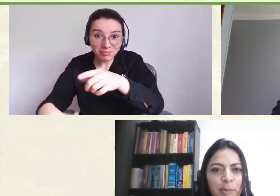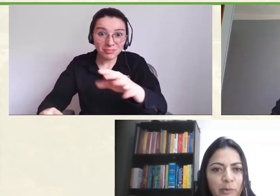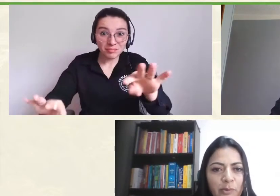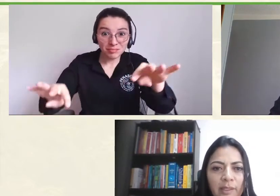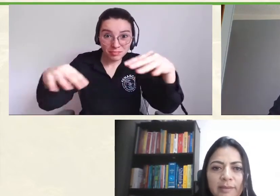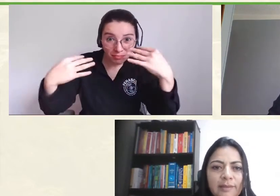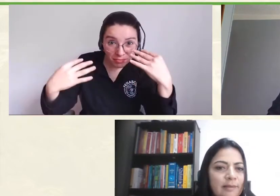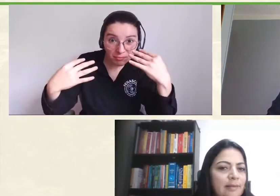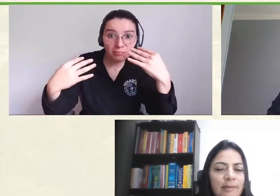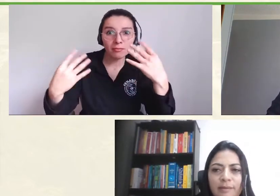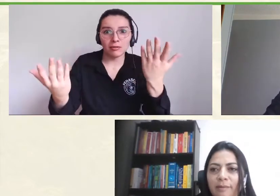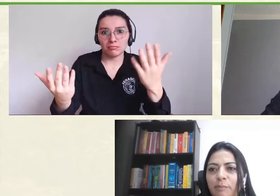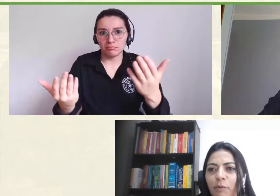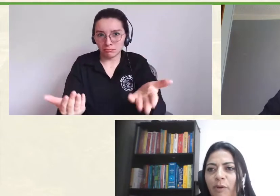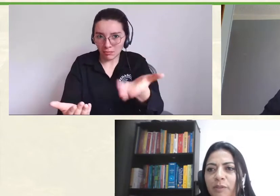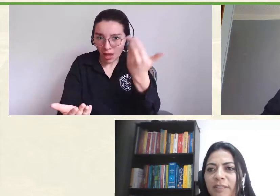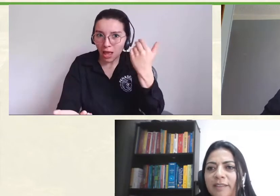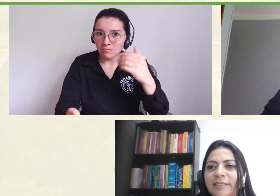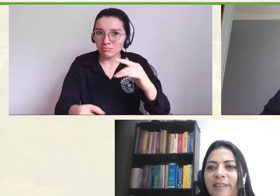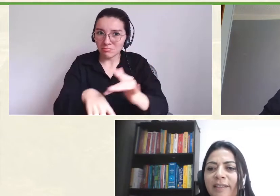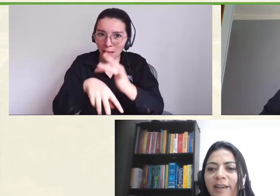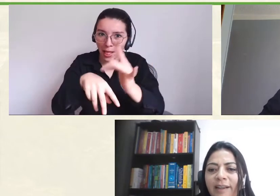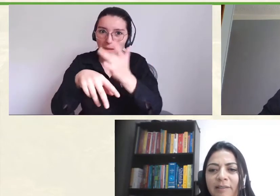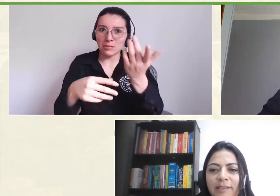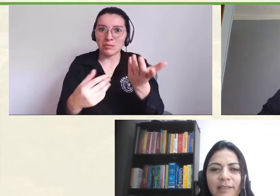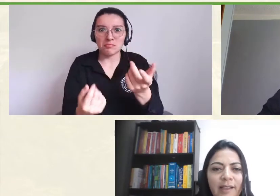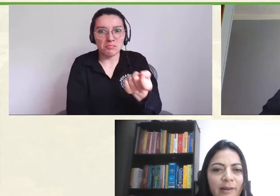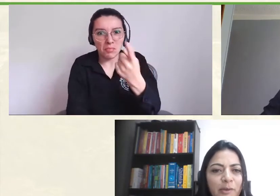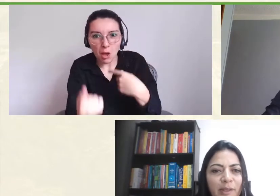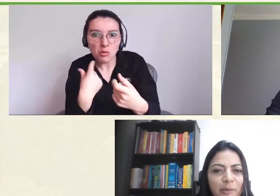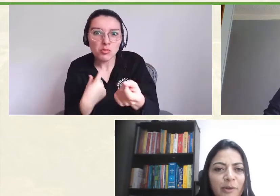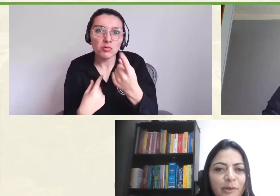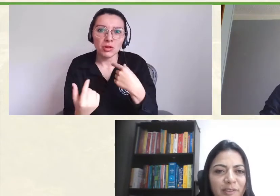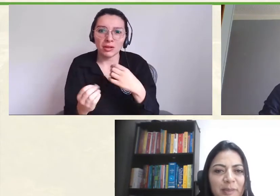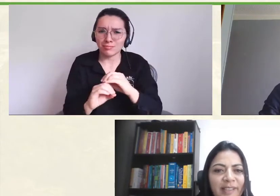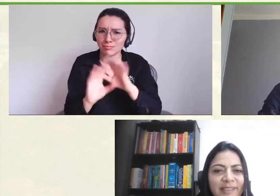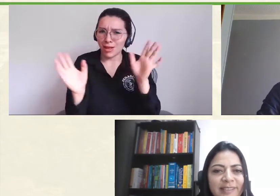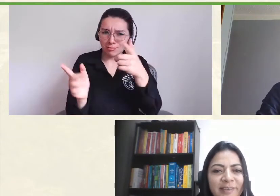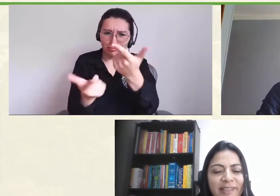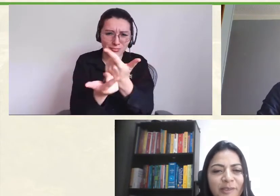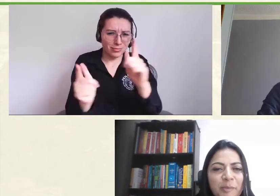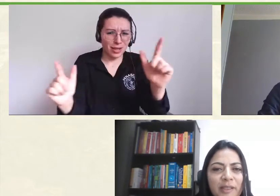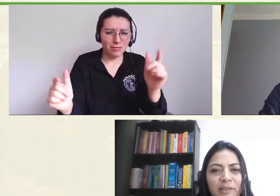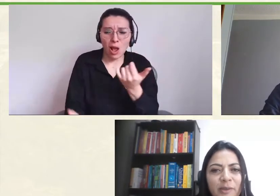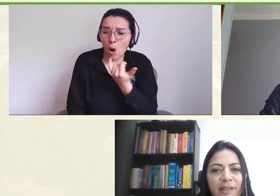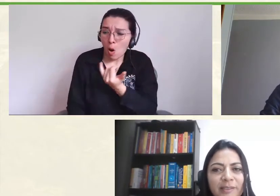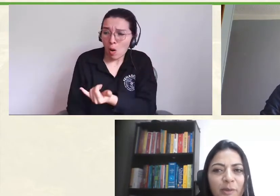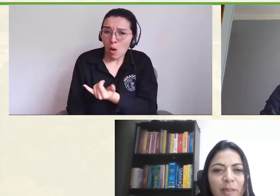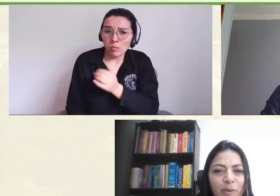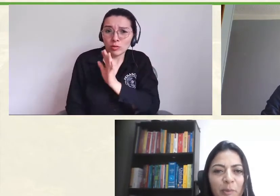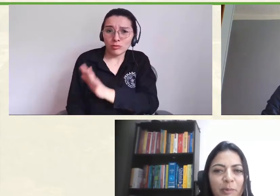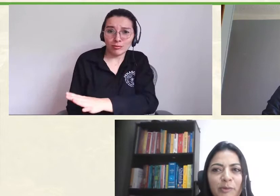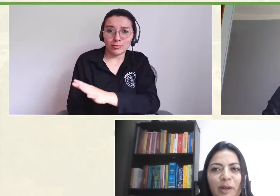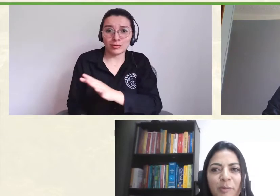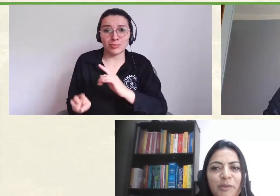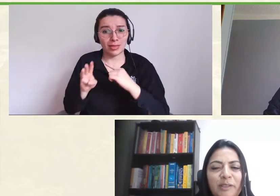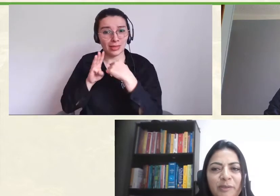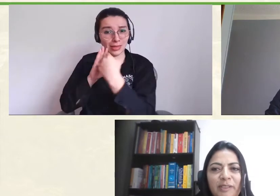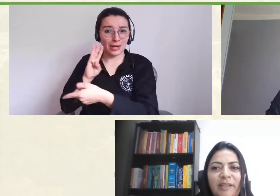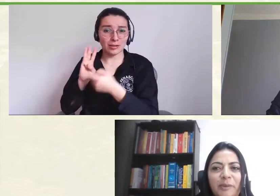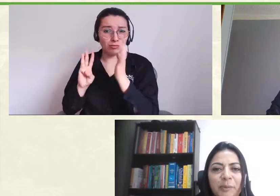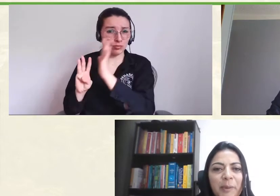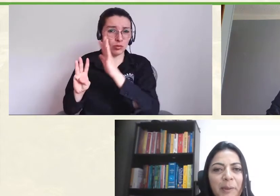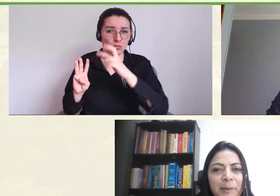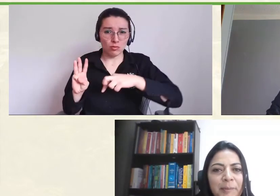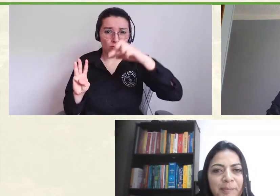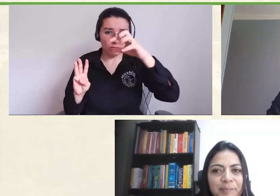sus preguntas. Por favor, siéntanse en la libertad, que acá contamos con los especialistas que nos pueden ayudar a resolver cómo postular proyectos en el